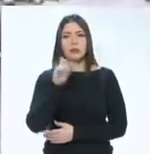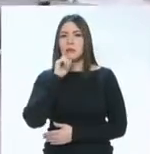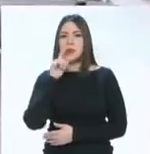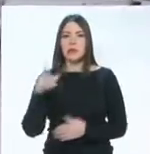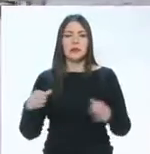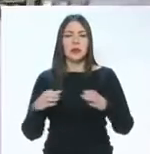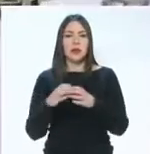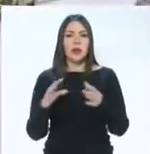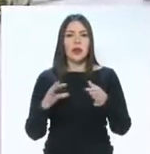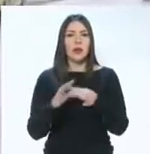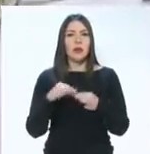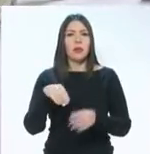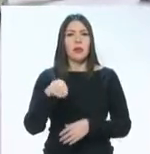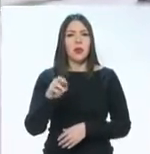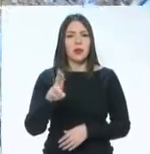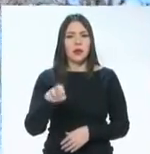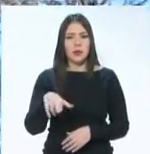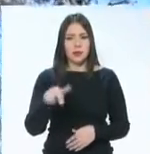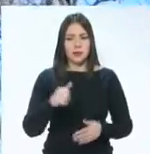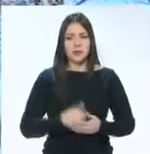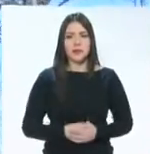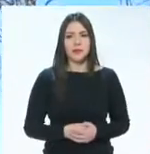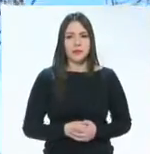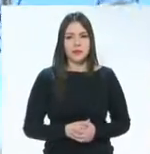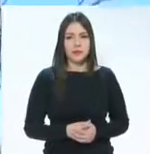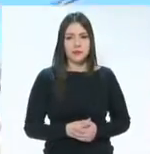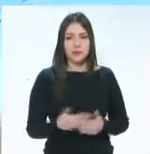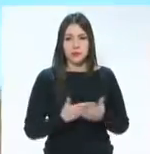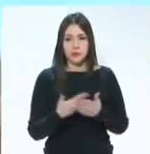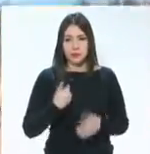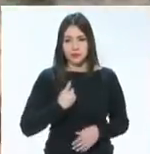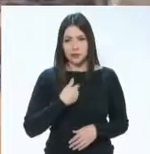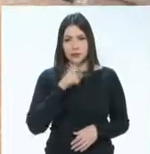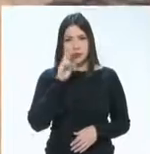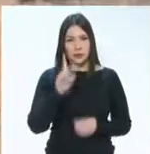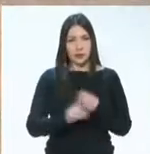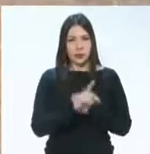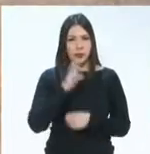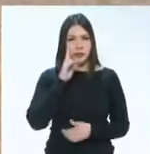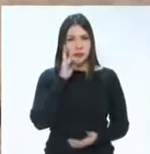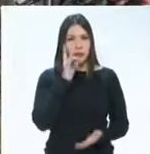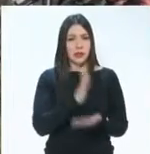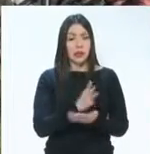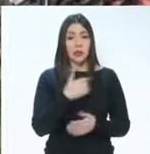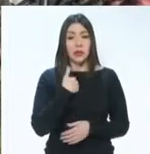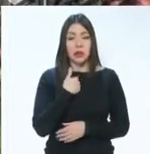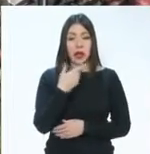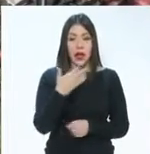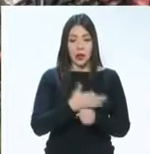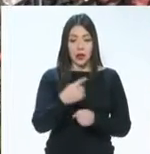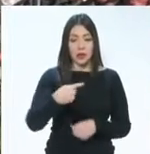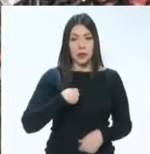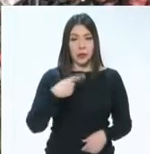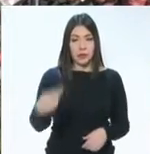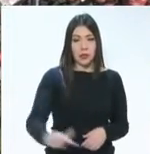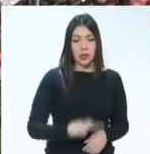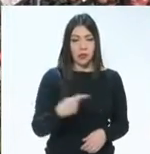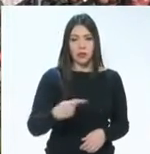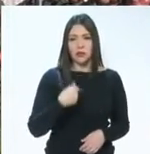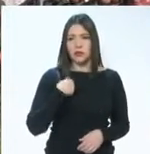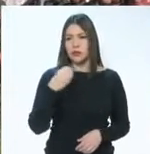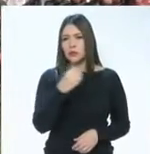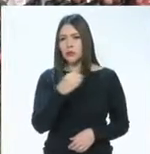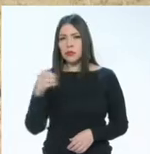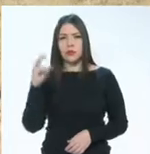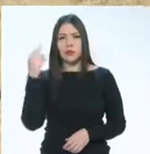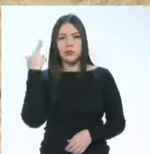veo el problema de la siguiente manera. Lo que usted me pregunta concretamente no lo he seguido porque no escuché con atención